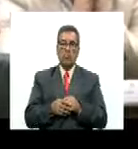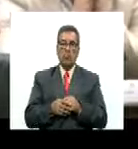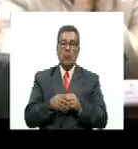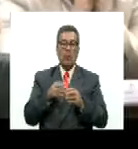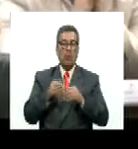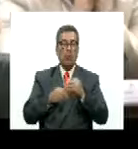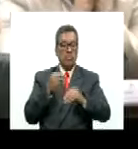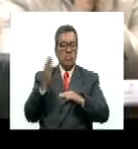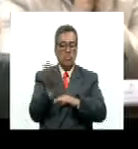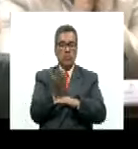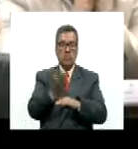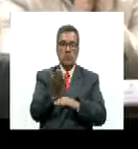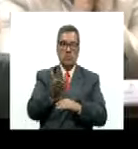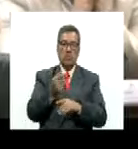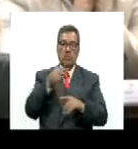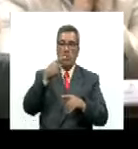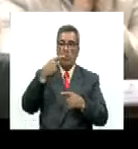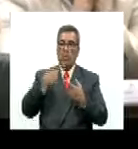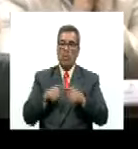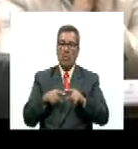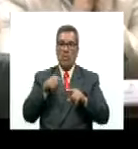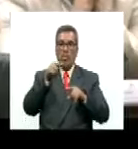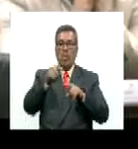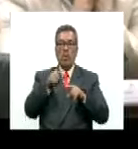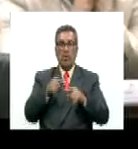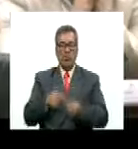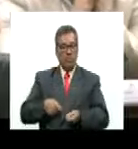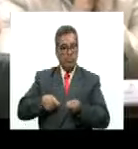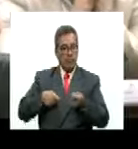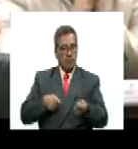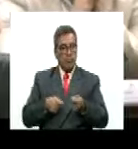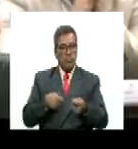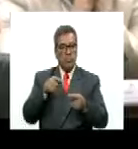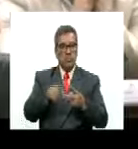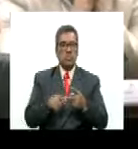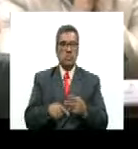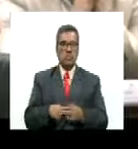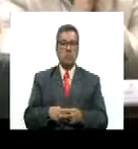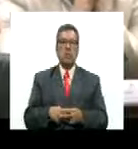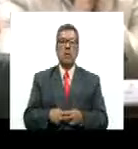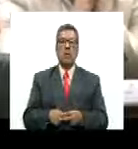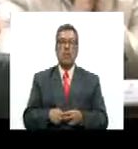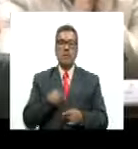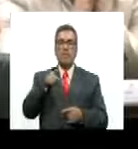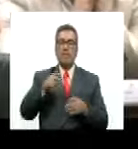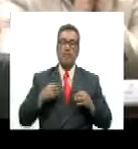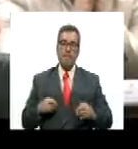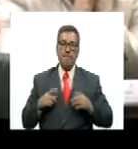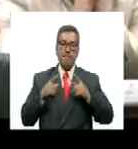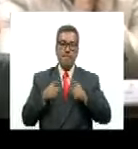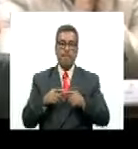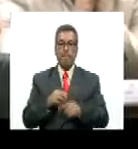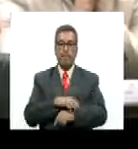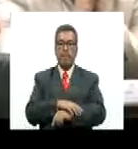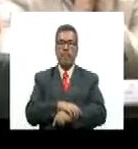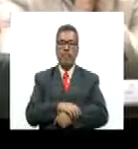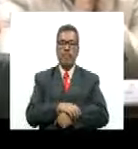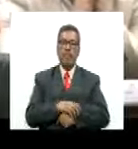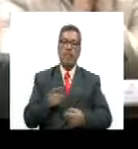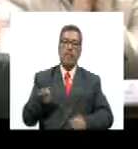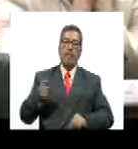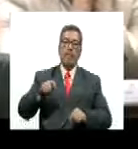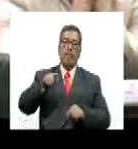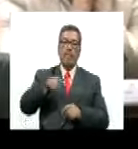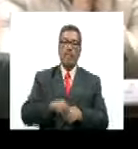tomando sanciones, que no son otra cosa que medidas coercitivas, de extorsión. Y en esta oportunidad, más de